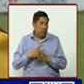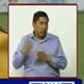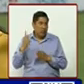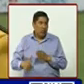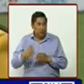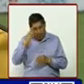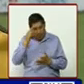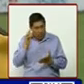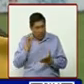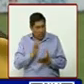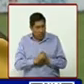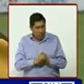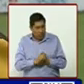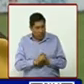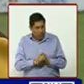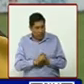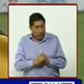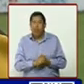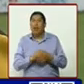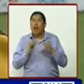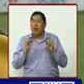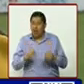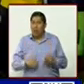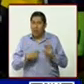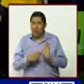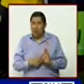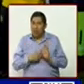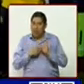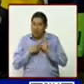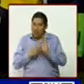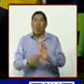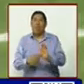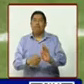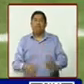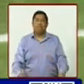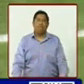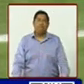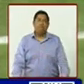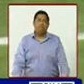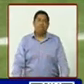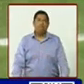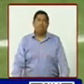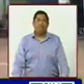pero creo que ahora he podido demostrarlo y...